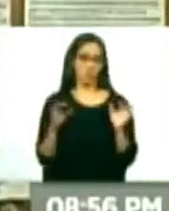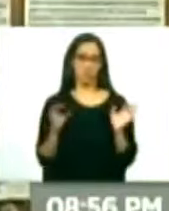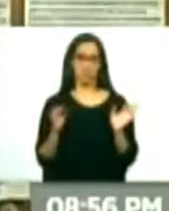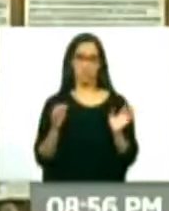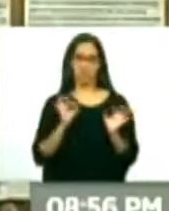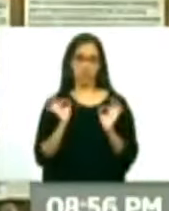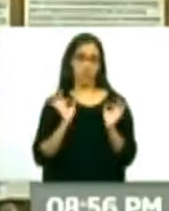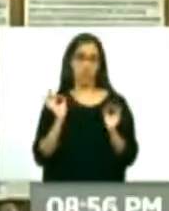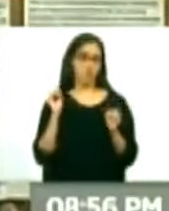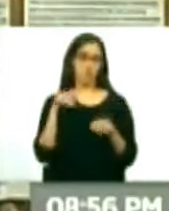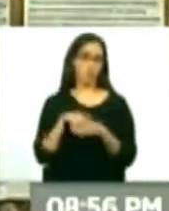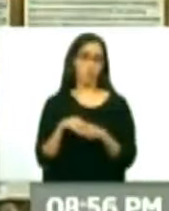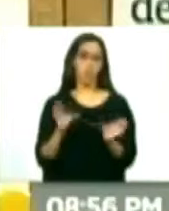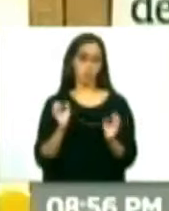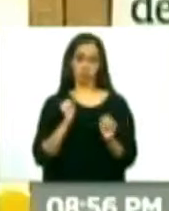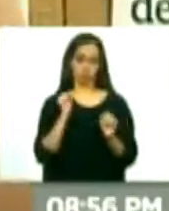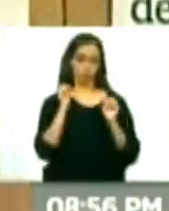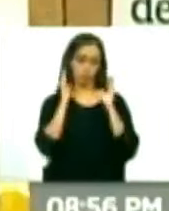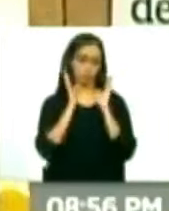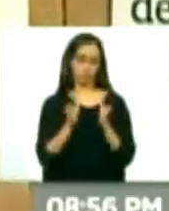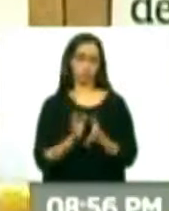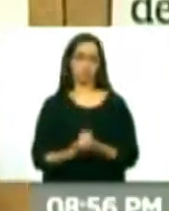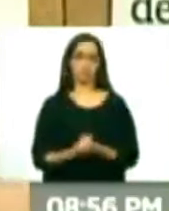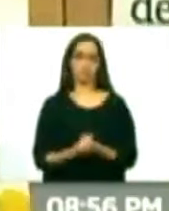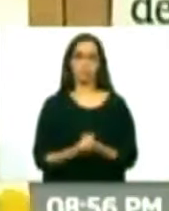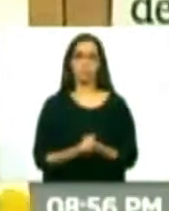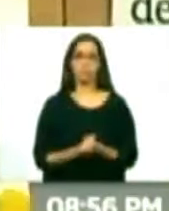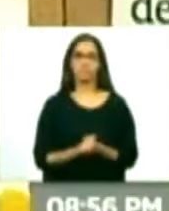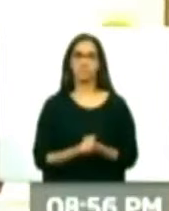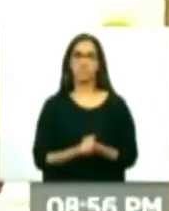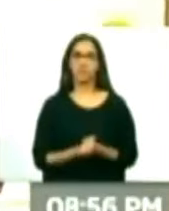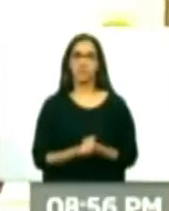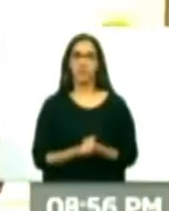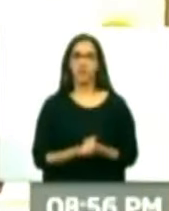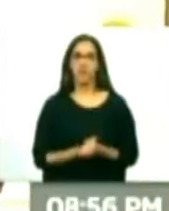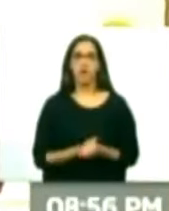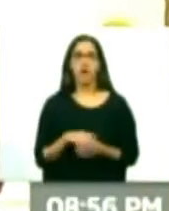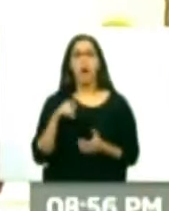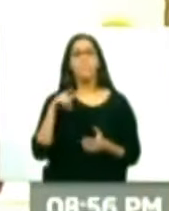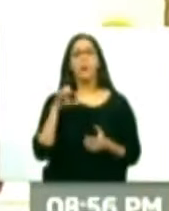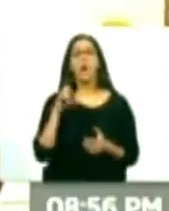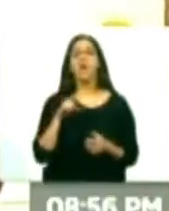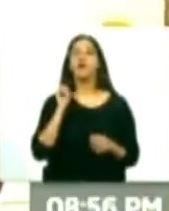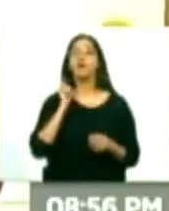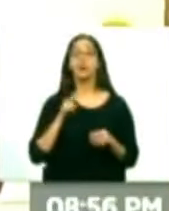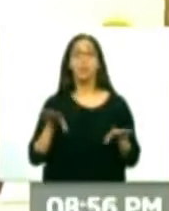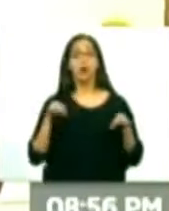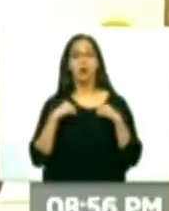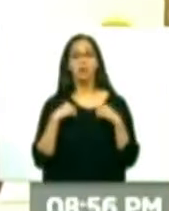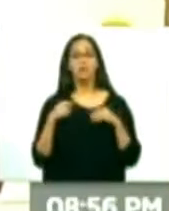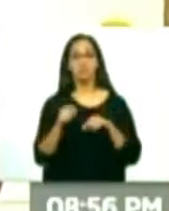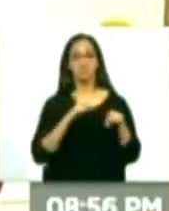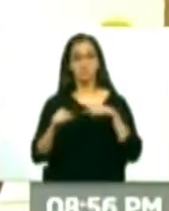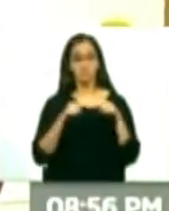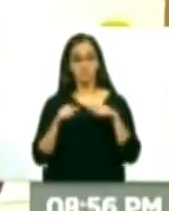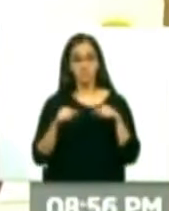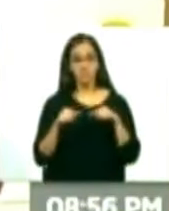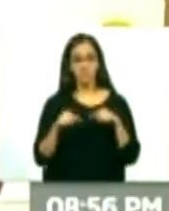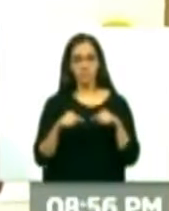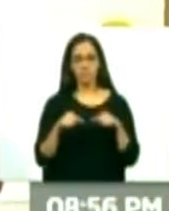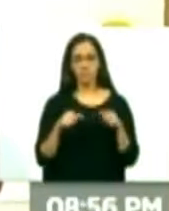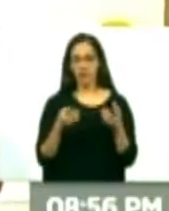vaya a votar, le van a hacer mucho caso. Rafael Poleo, debemos reconocer que la coordinación de Bernabé